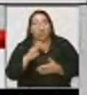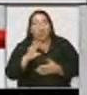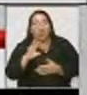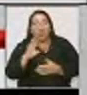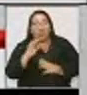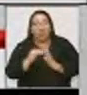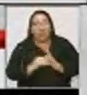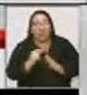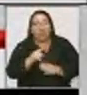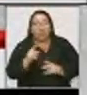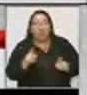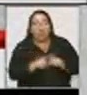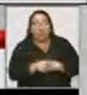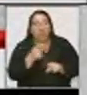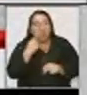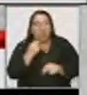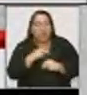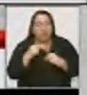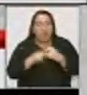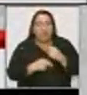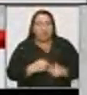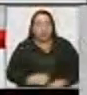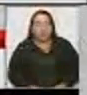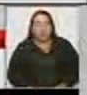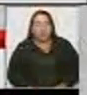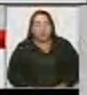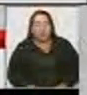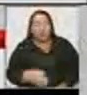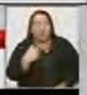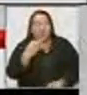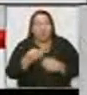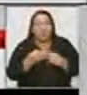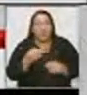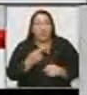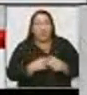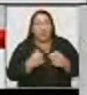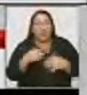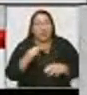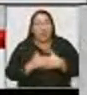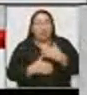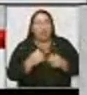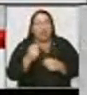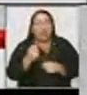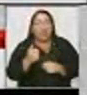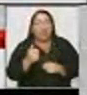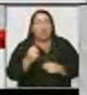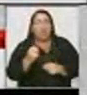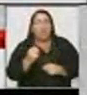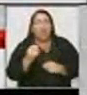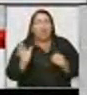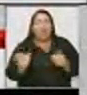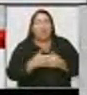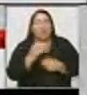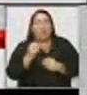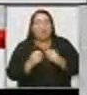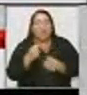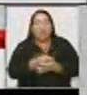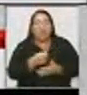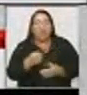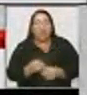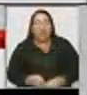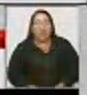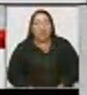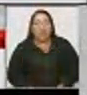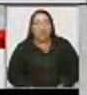30.4 menos que sus pares hombres a nivel nacional, podemos señalar que se está avanzando hacia el cierre de la brecha